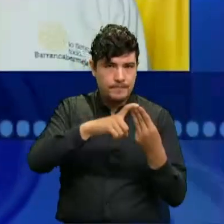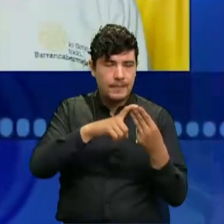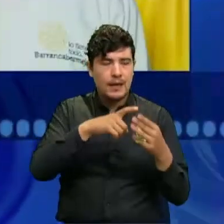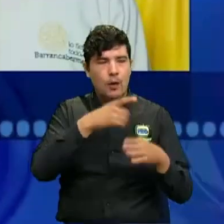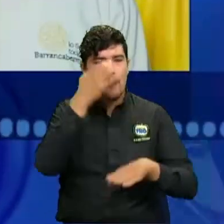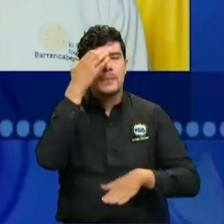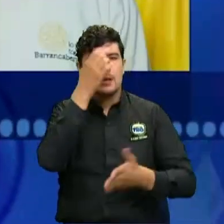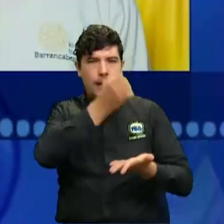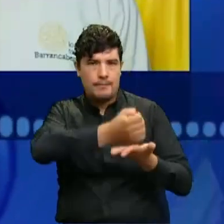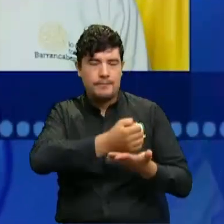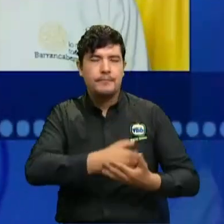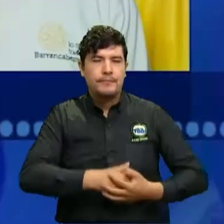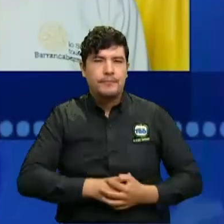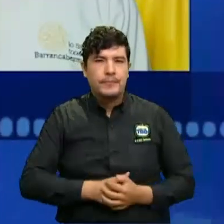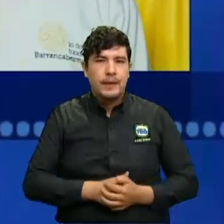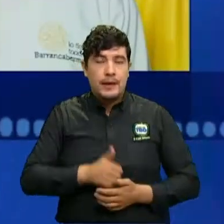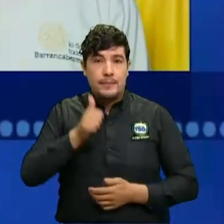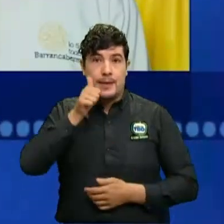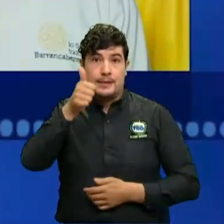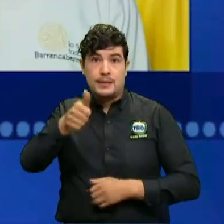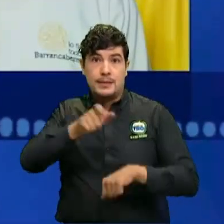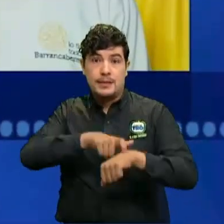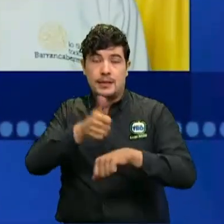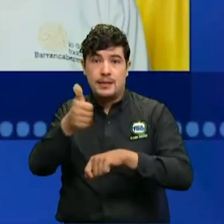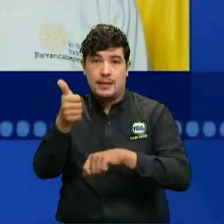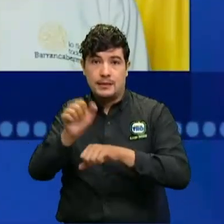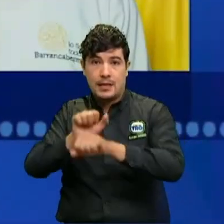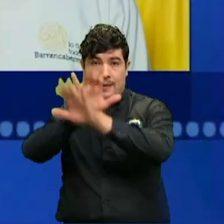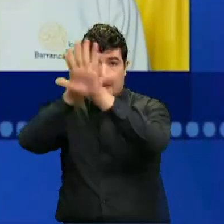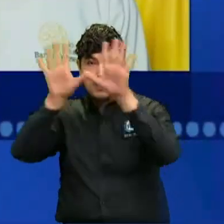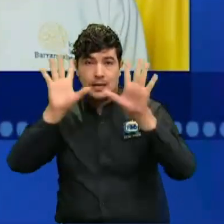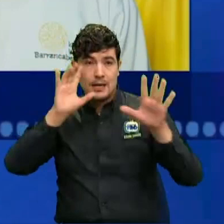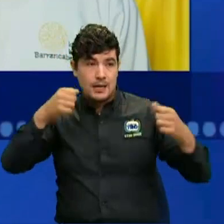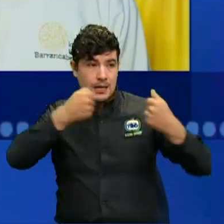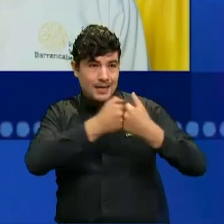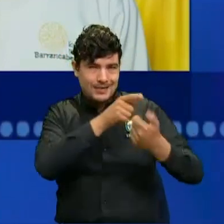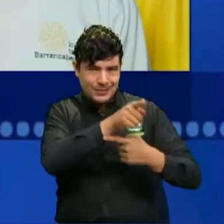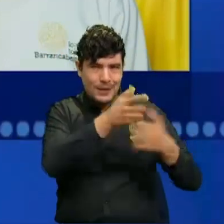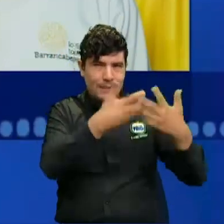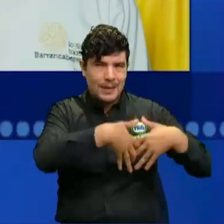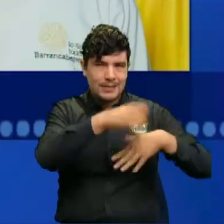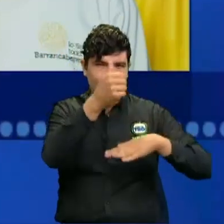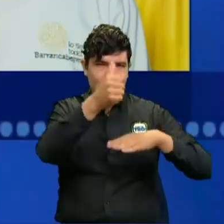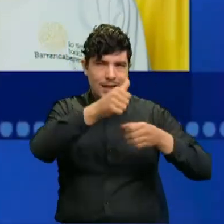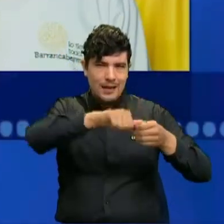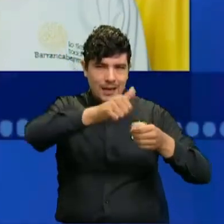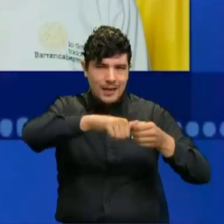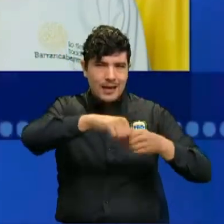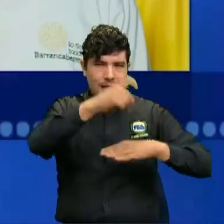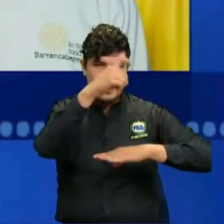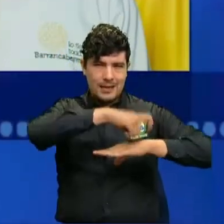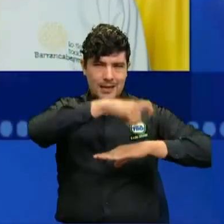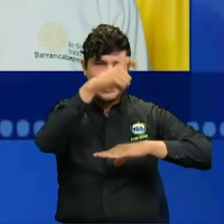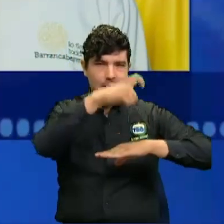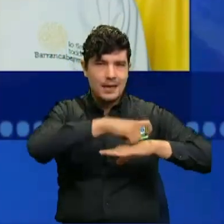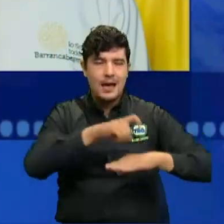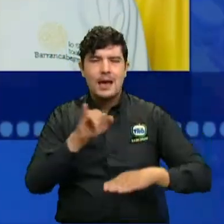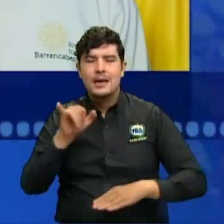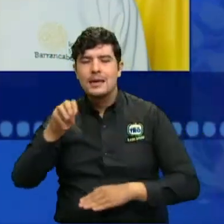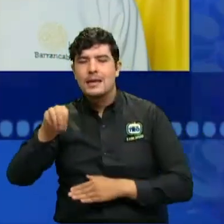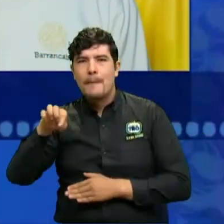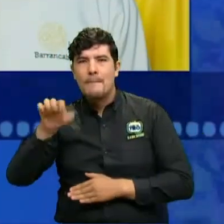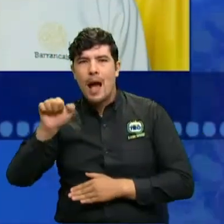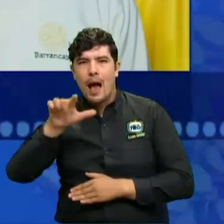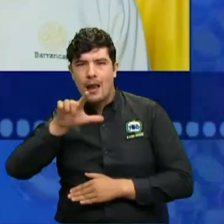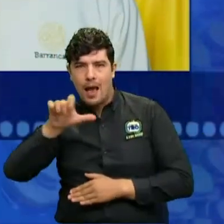reunión mañana, 10 de la mañana, con Ecopetrol y con Impala, que son las personas que pasan los vehículos, para mirar y revisar